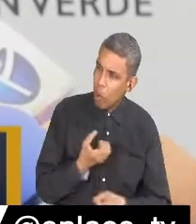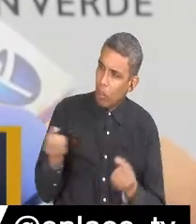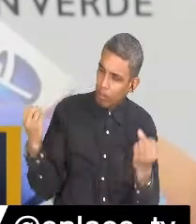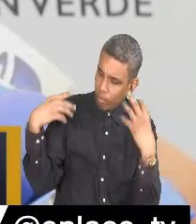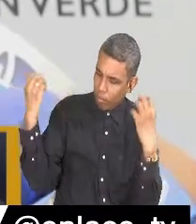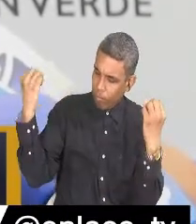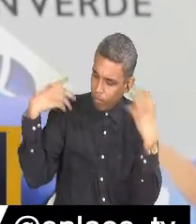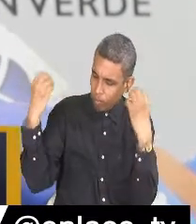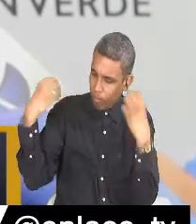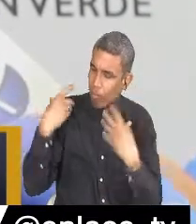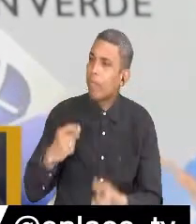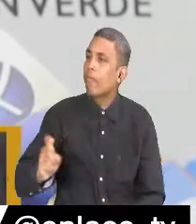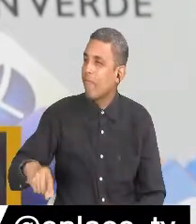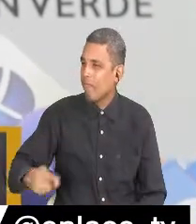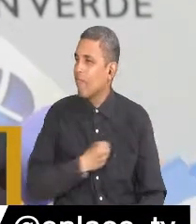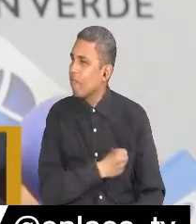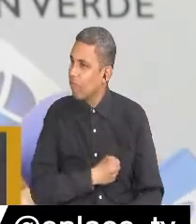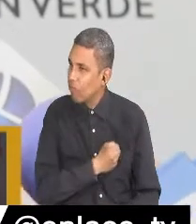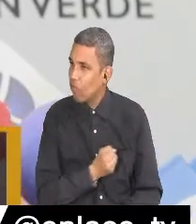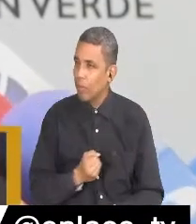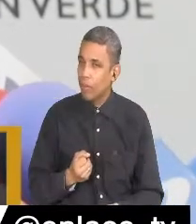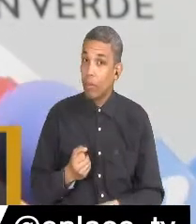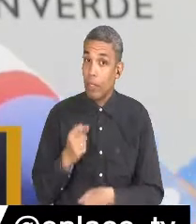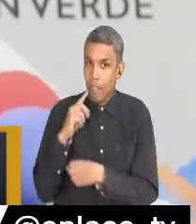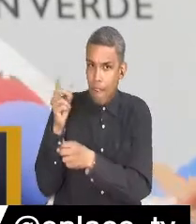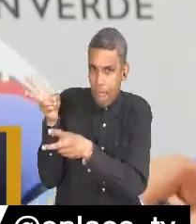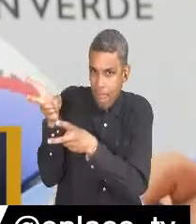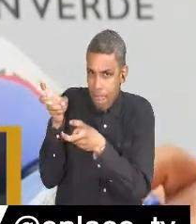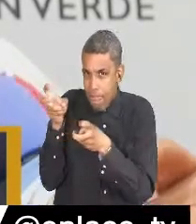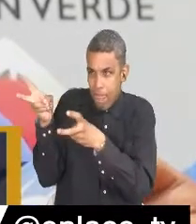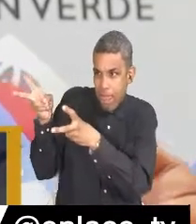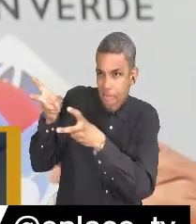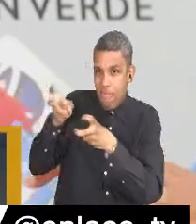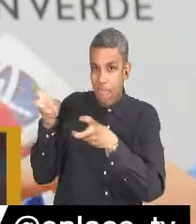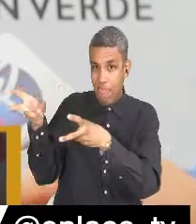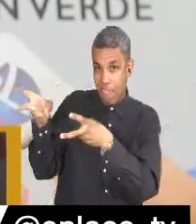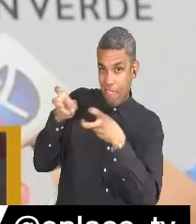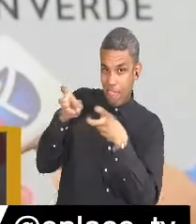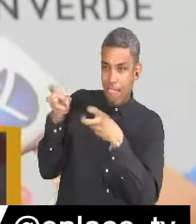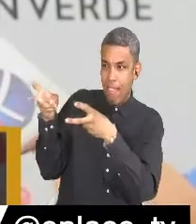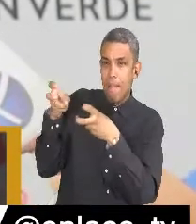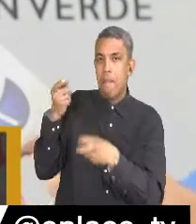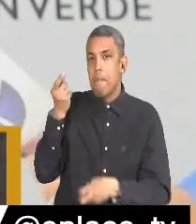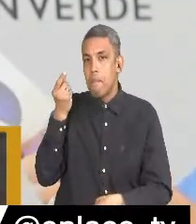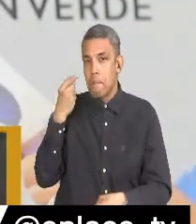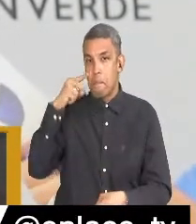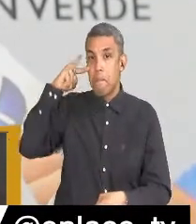esta clase de llamadas extorsivas, sabiendo que la persona no va a conseguir eso y para